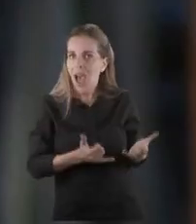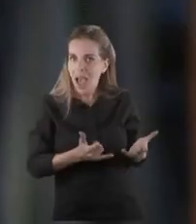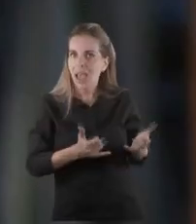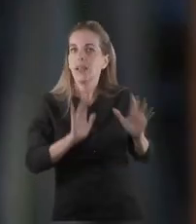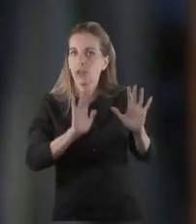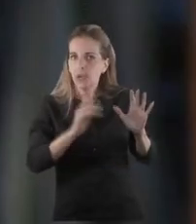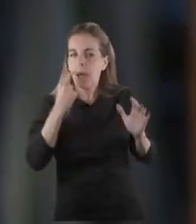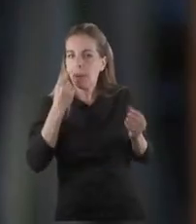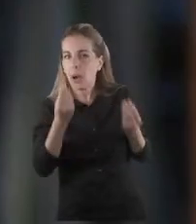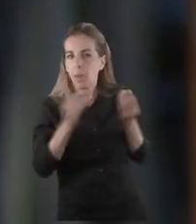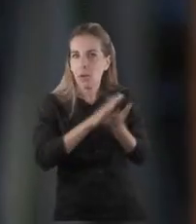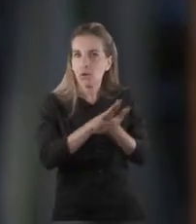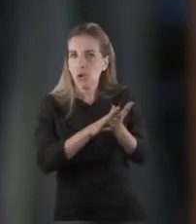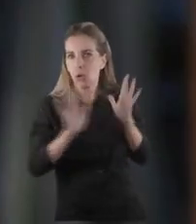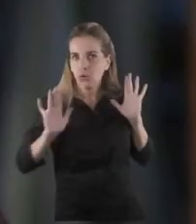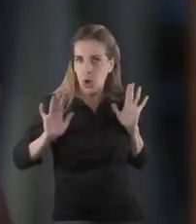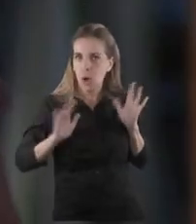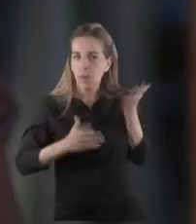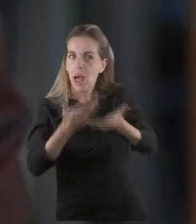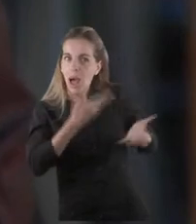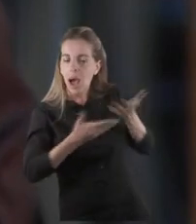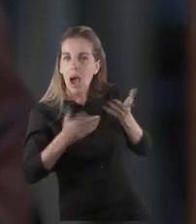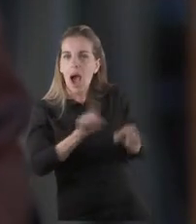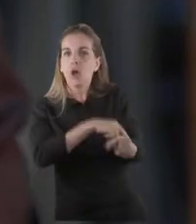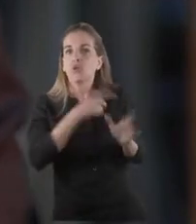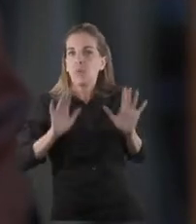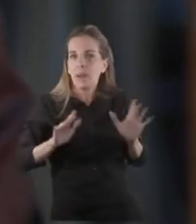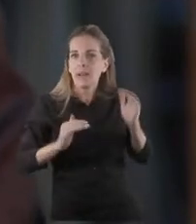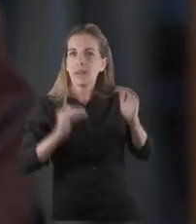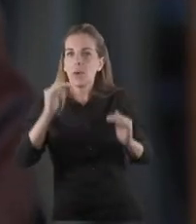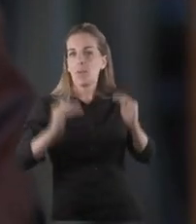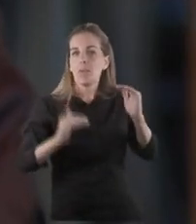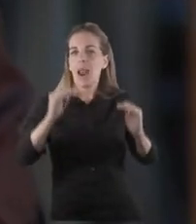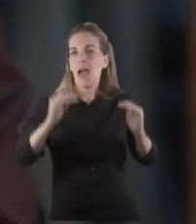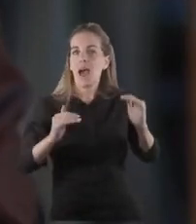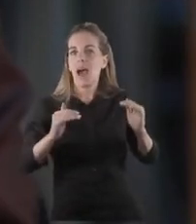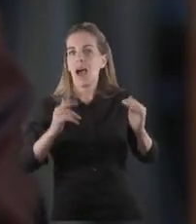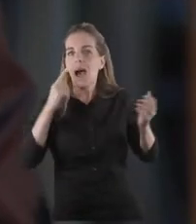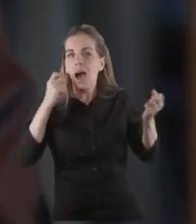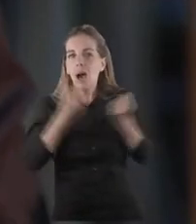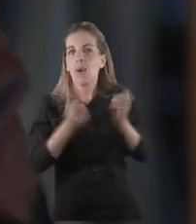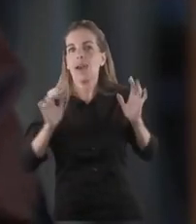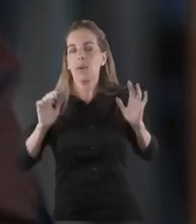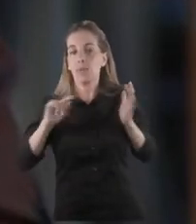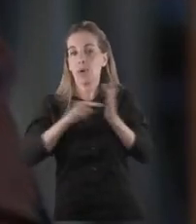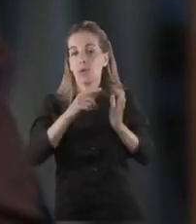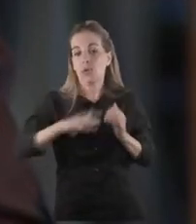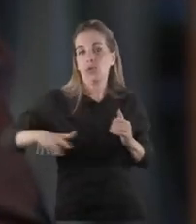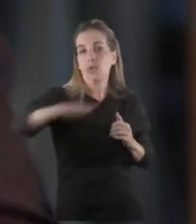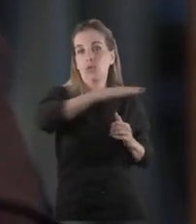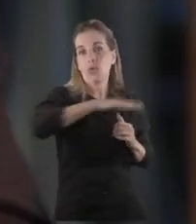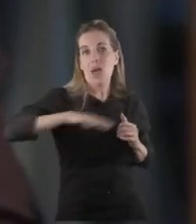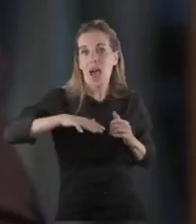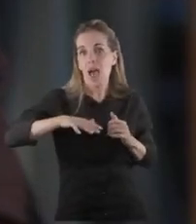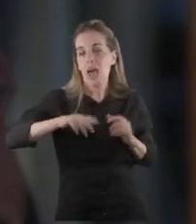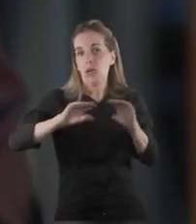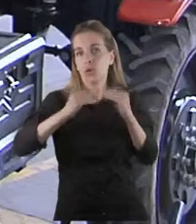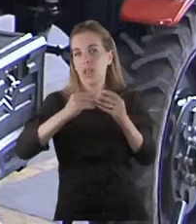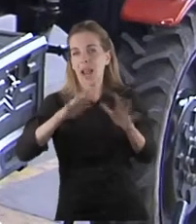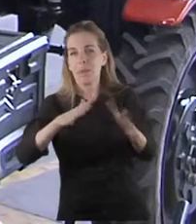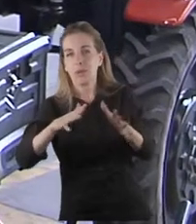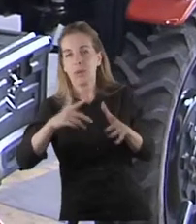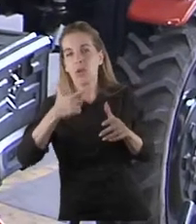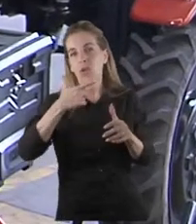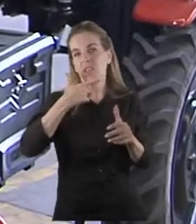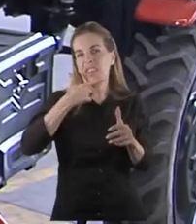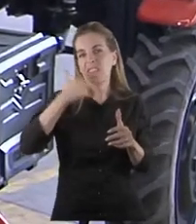que le buscaremos la vuelta a ver cómo convivimos y cómo encontramos el equilibrio justo en una pequeña ciudad de 17, 18 mil